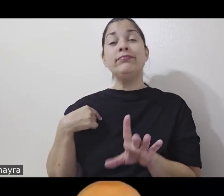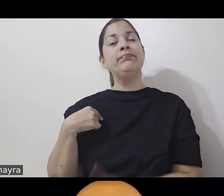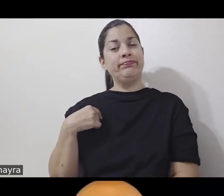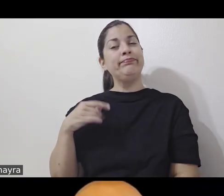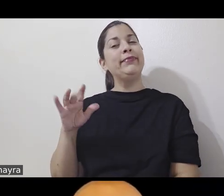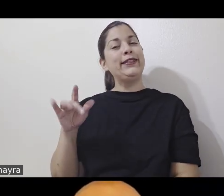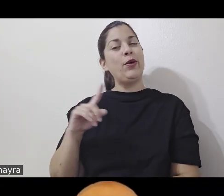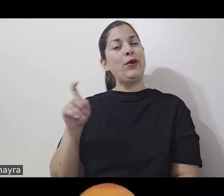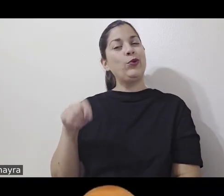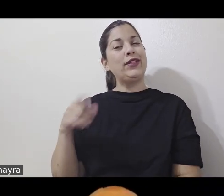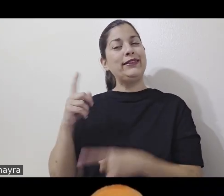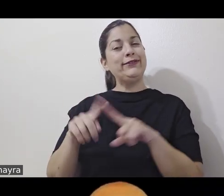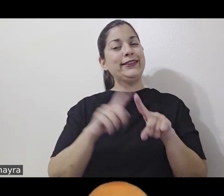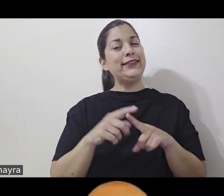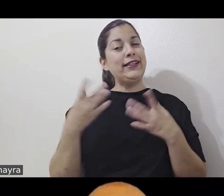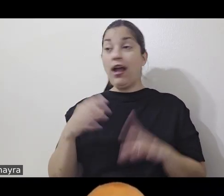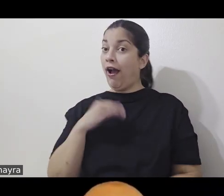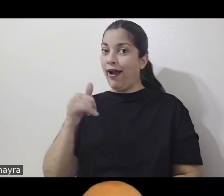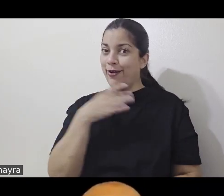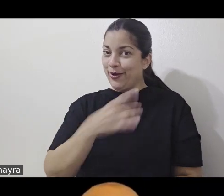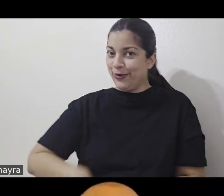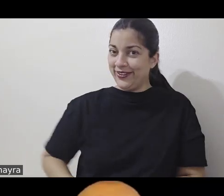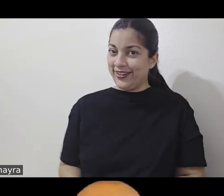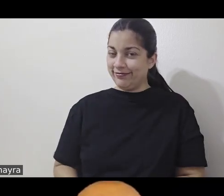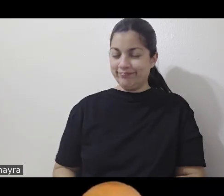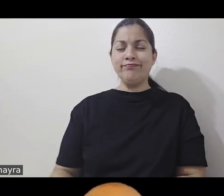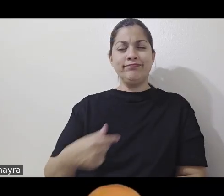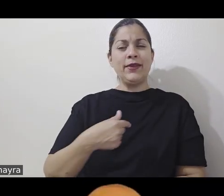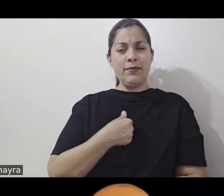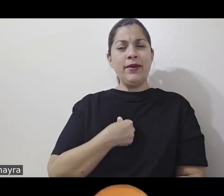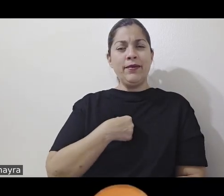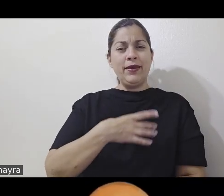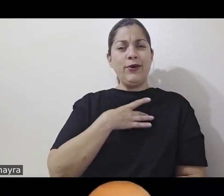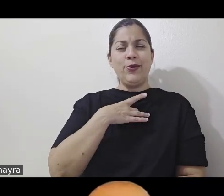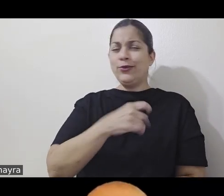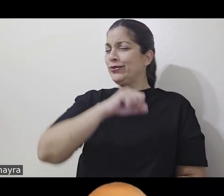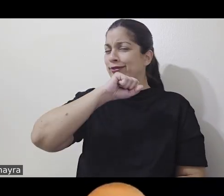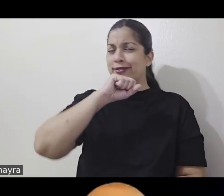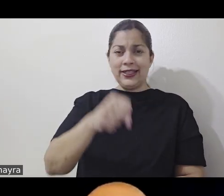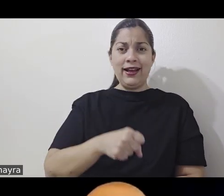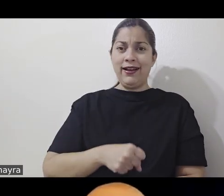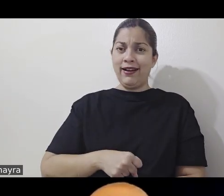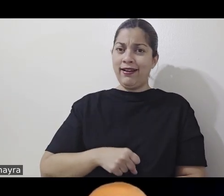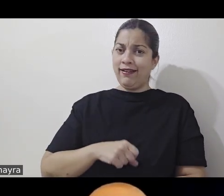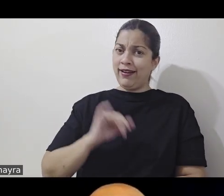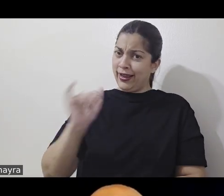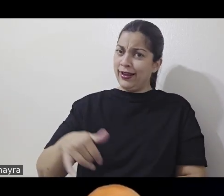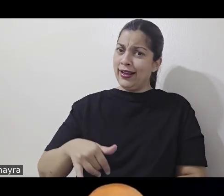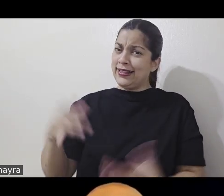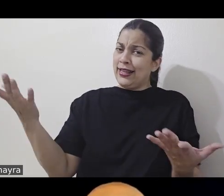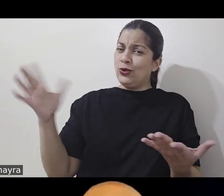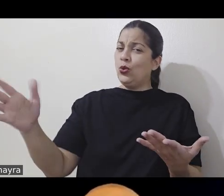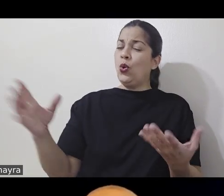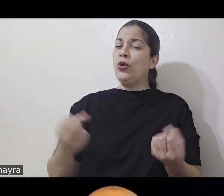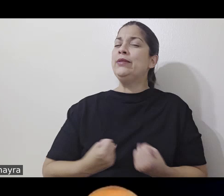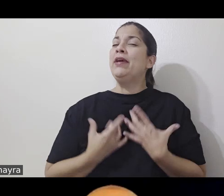preguntas distintas. Ah, pues eso me gusta. A mí me gusta, me fascina la